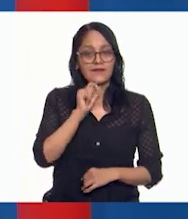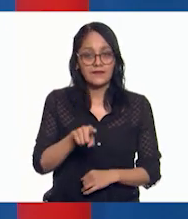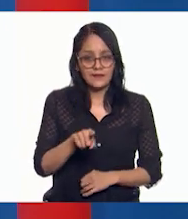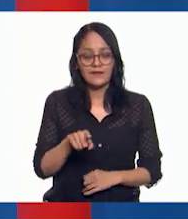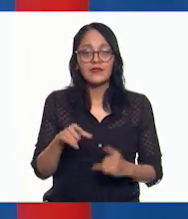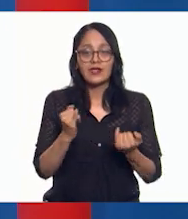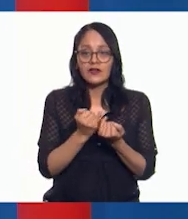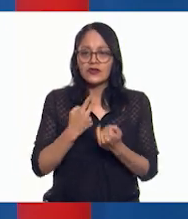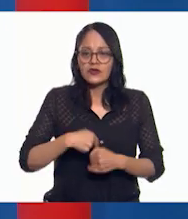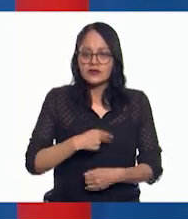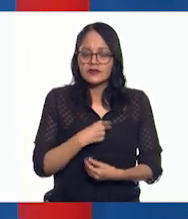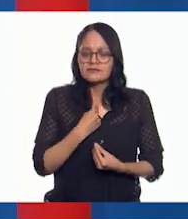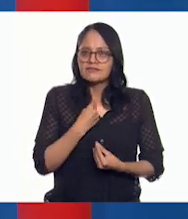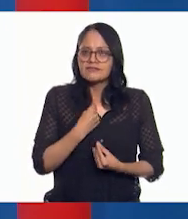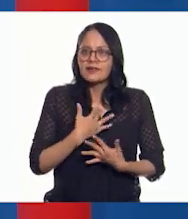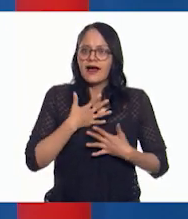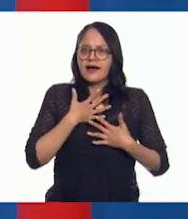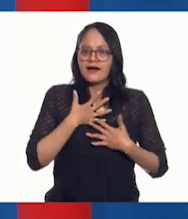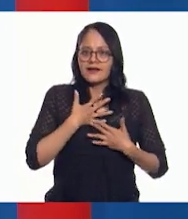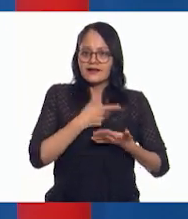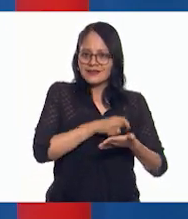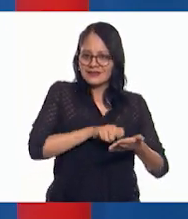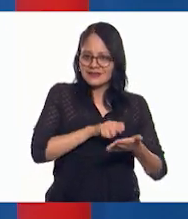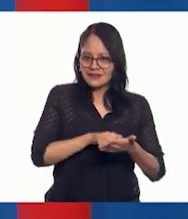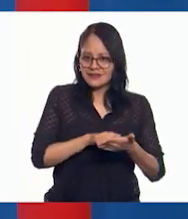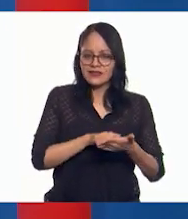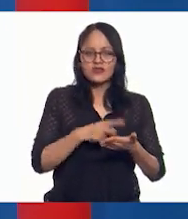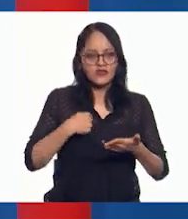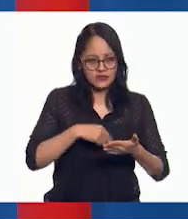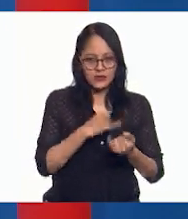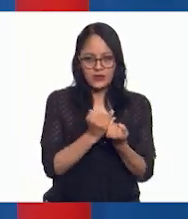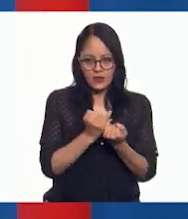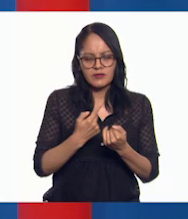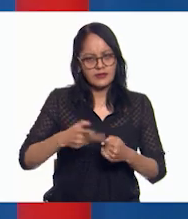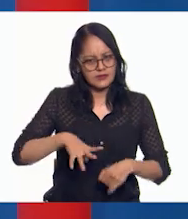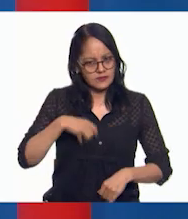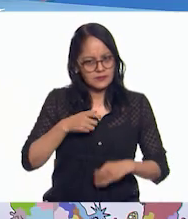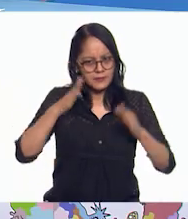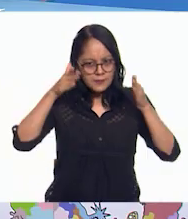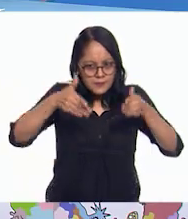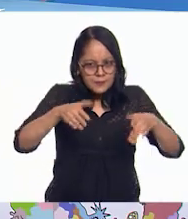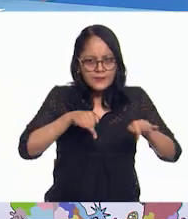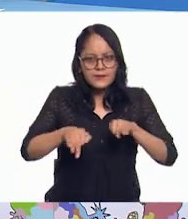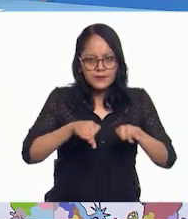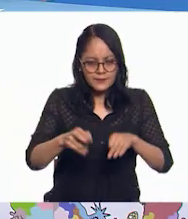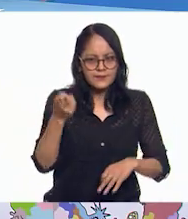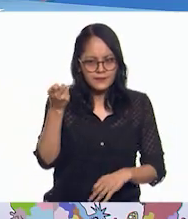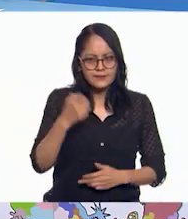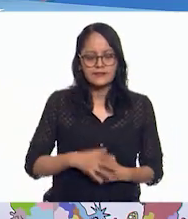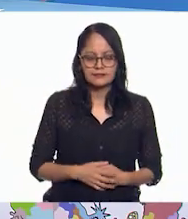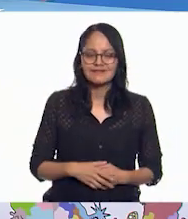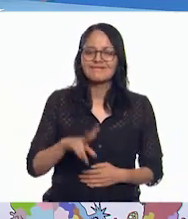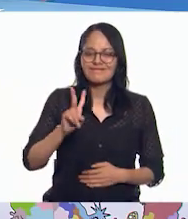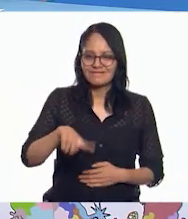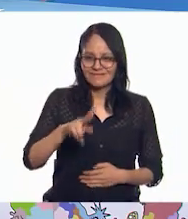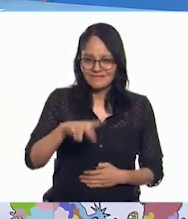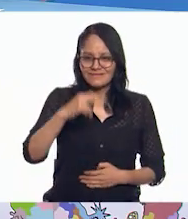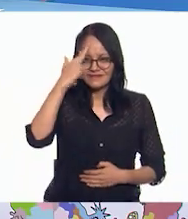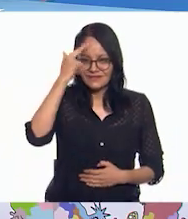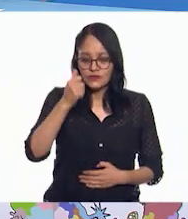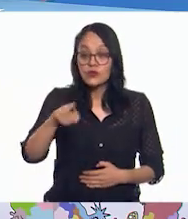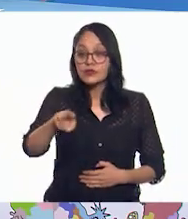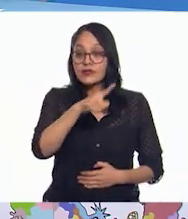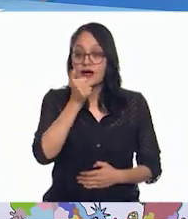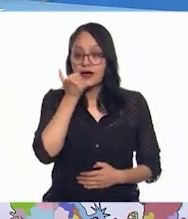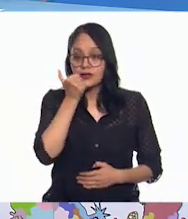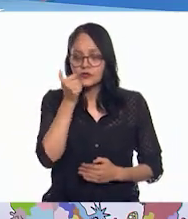inspiración llega a nosotros en algún momento, lo mejor será que nos encuentre trabajando. Así es, María. Estudiantes en casa, les